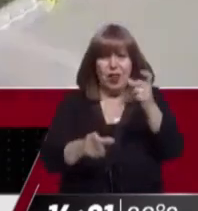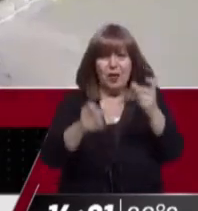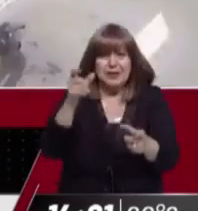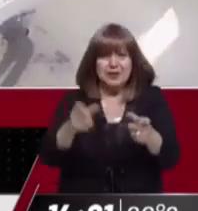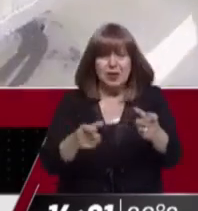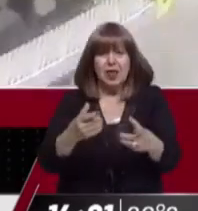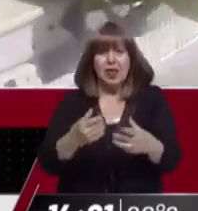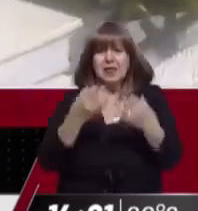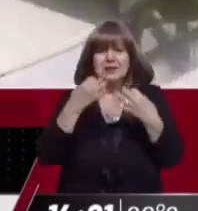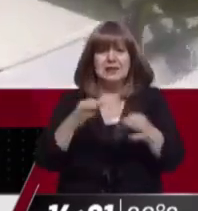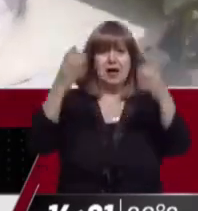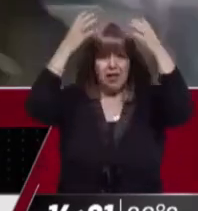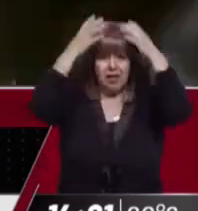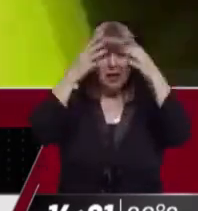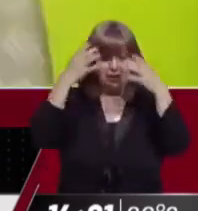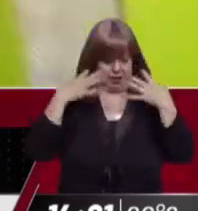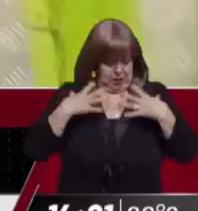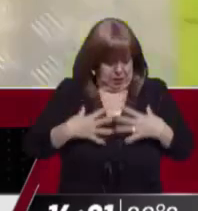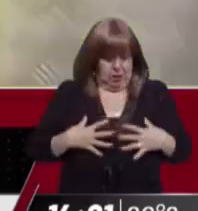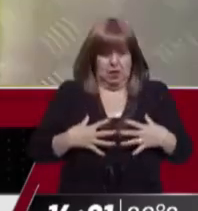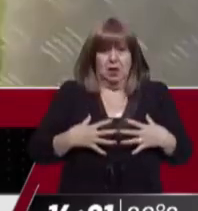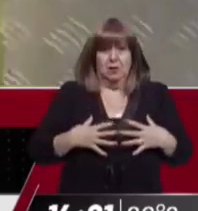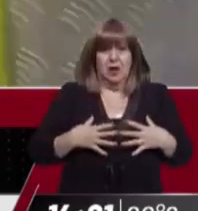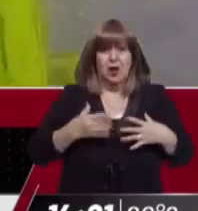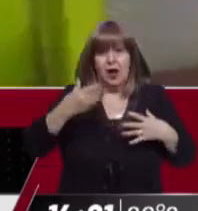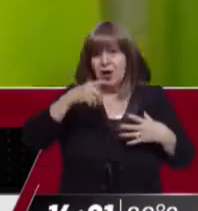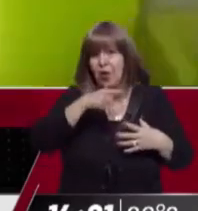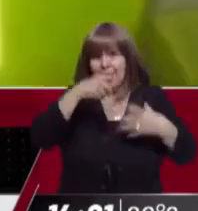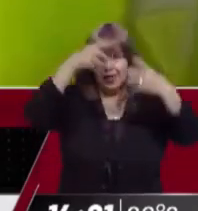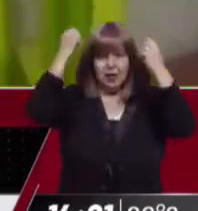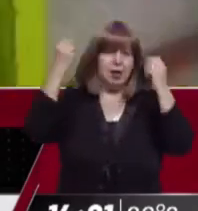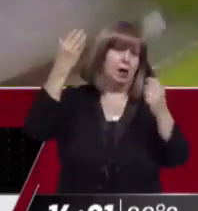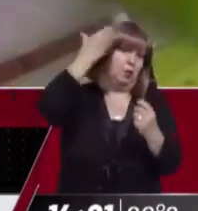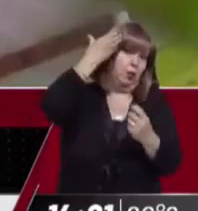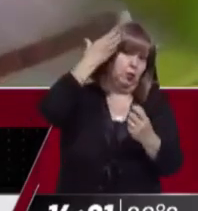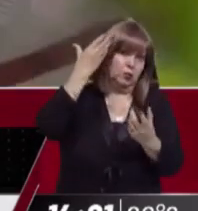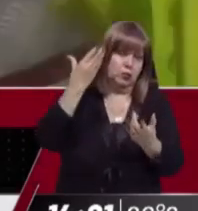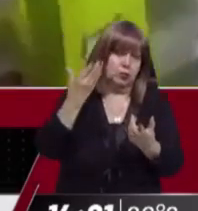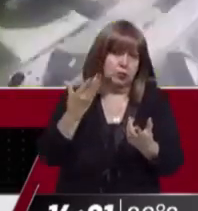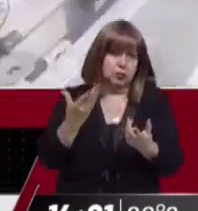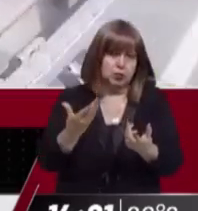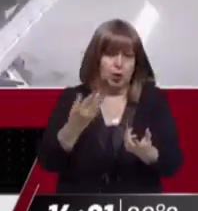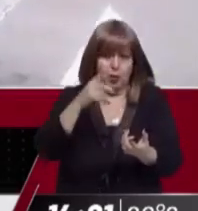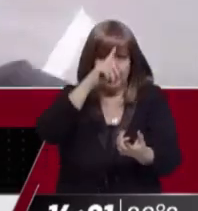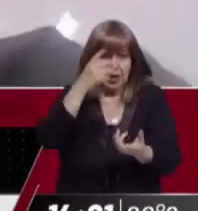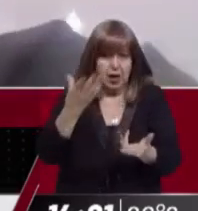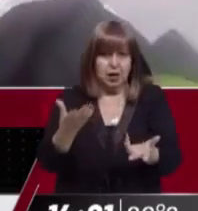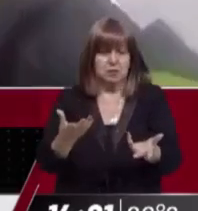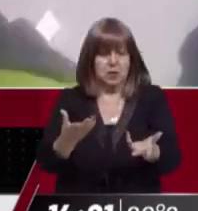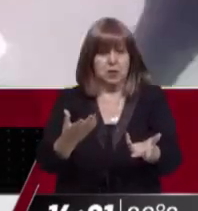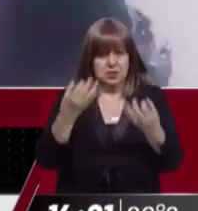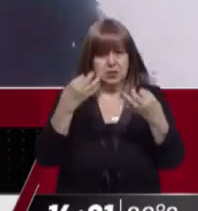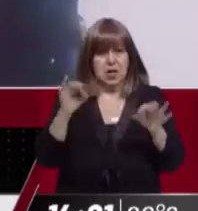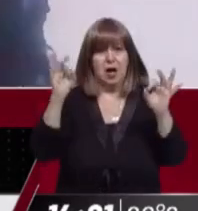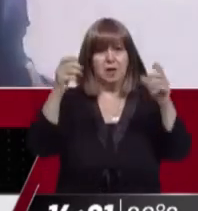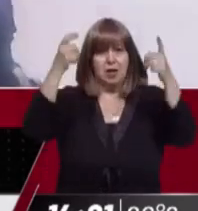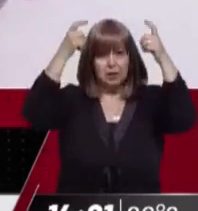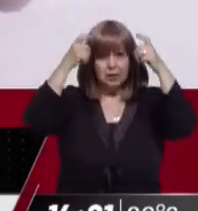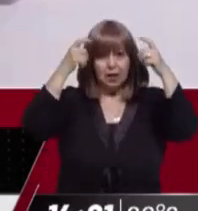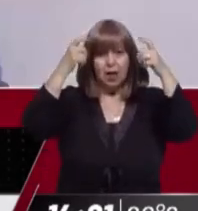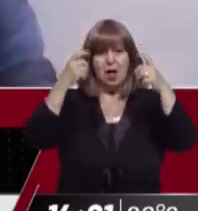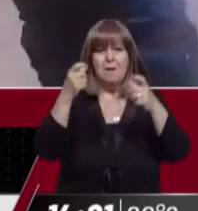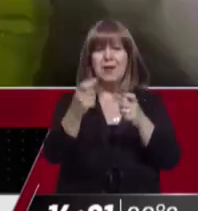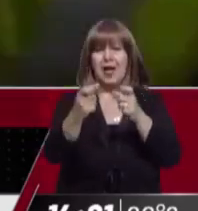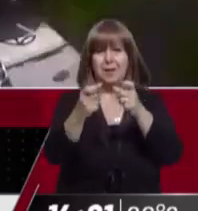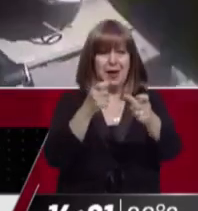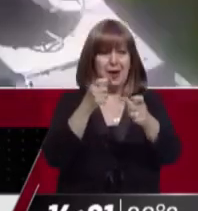porque tenían los cascos y la protección correspondiente, pero si eso no pasaba, podían terminar hospitalizados. Acá, por ejemplo, ¿qué pasó? Sí, todo piedras.